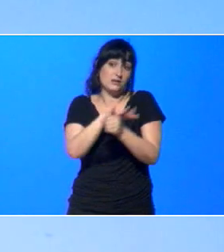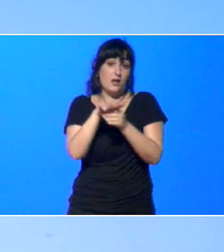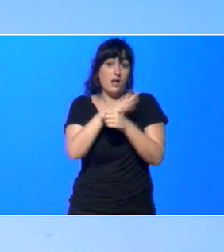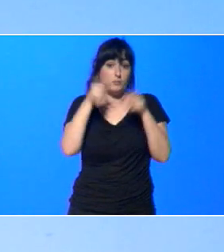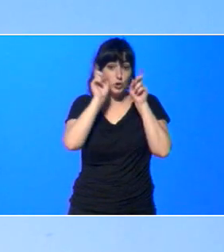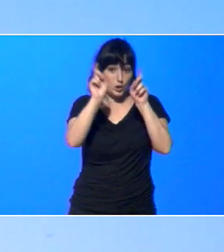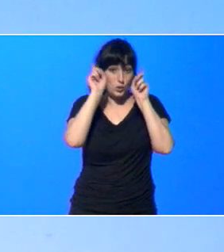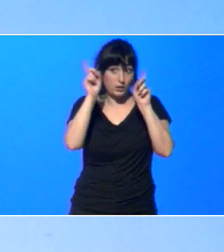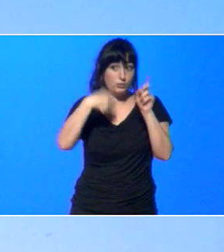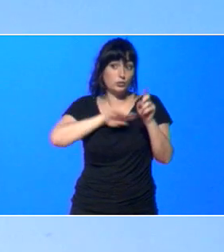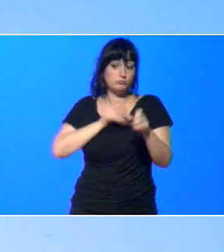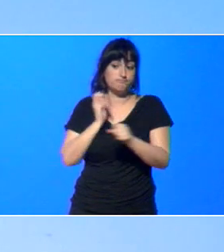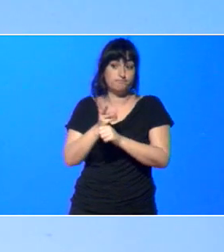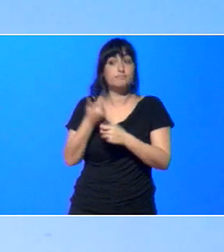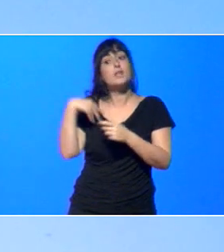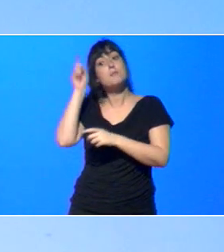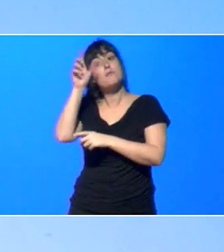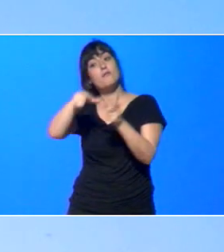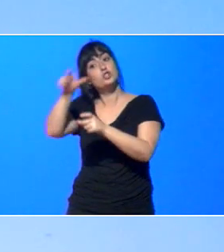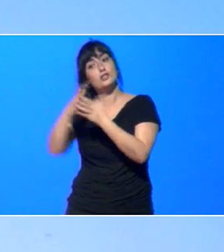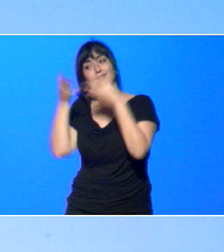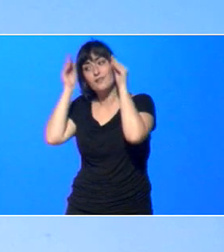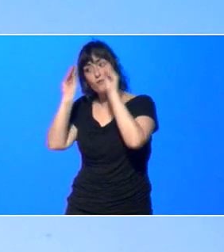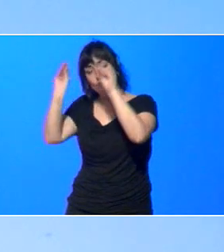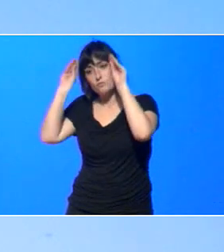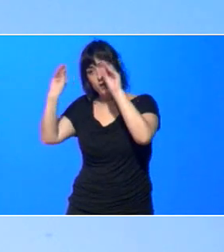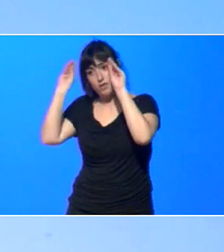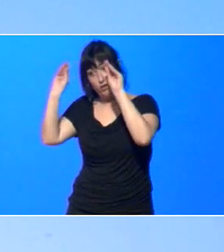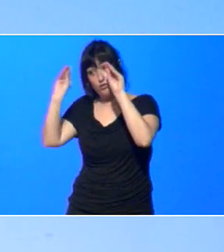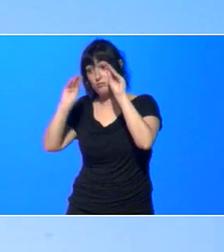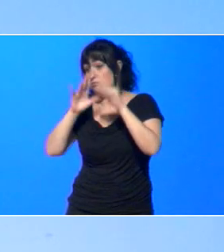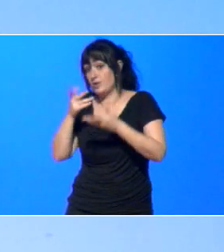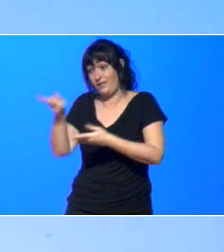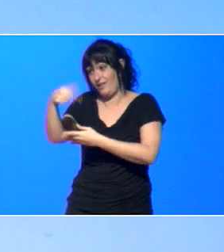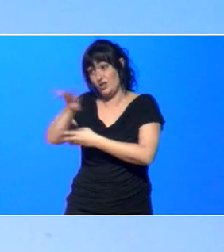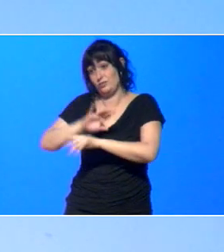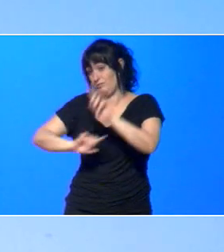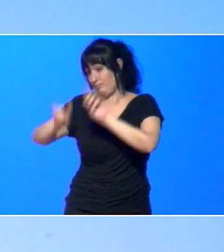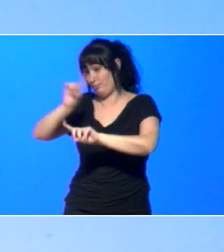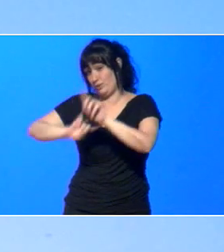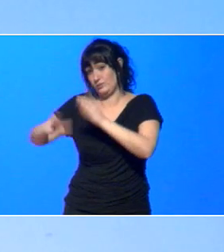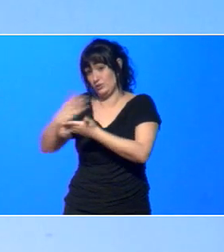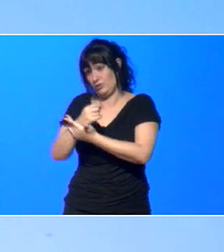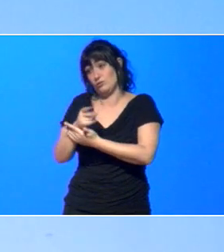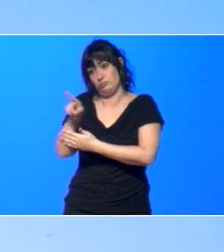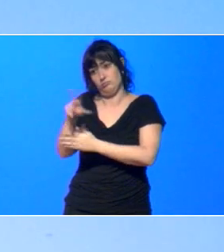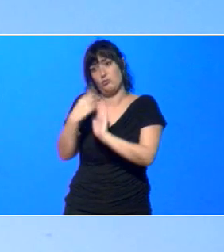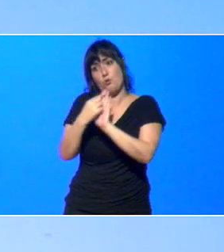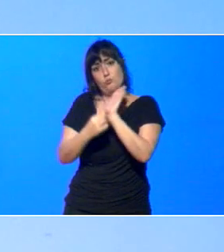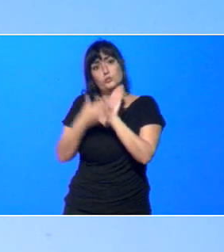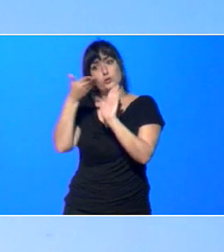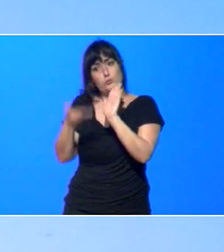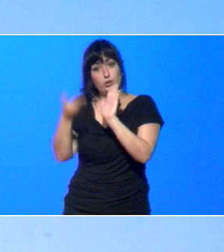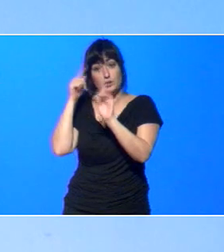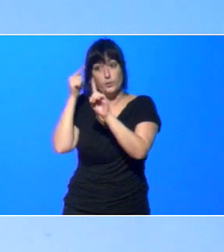por la formación del profesorado porque al final van a ser con todas las dificultades van a ser uno de los grandes puntos que permitan de alguna manera